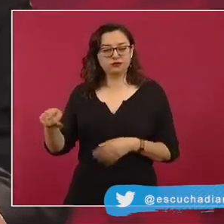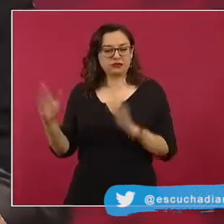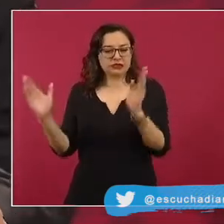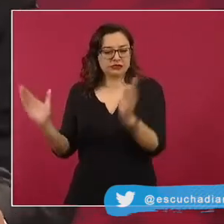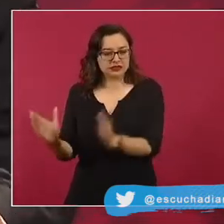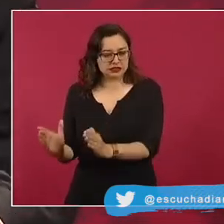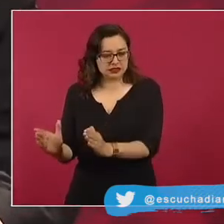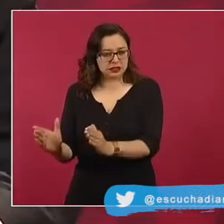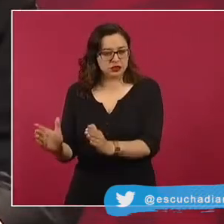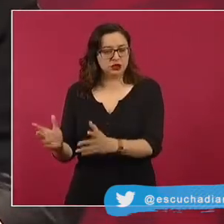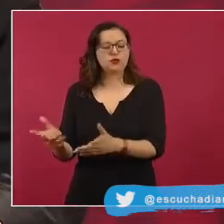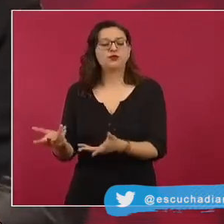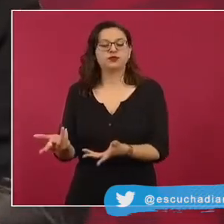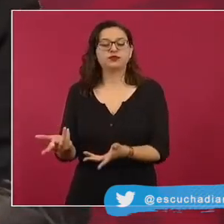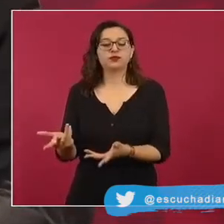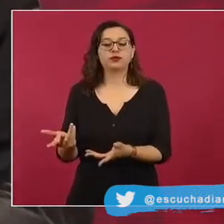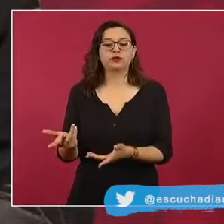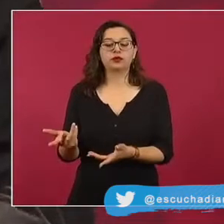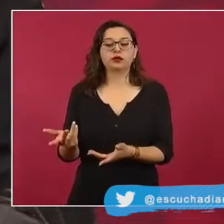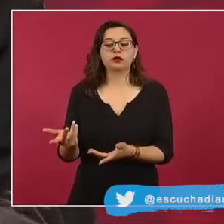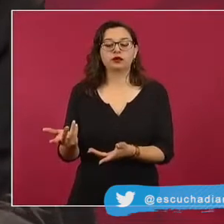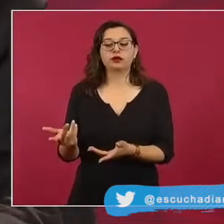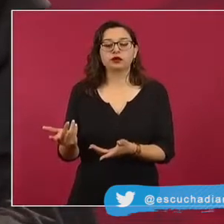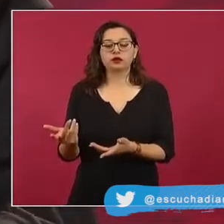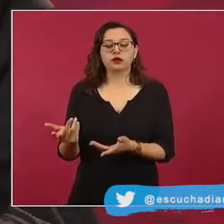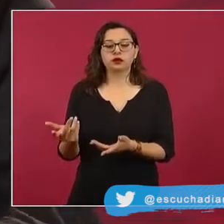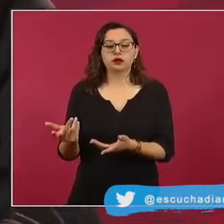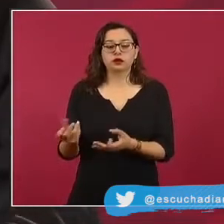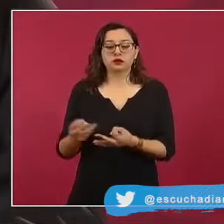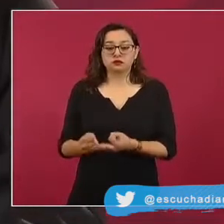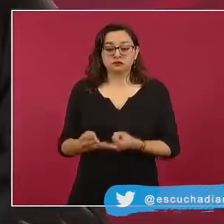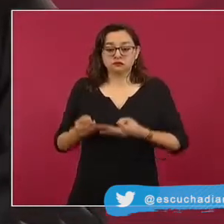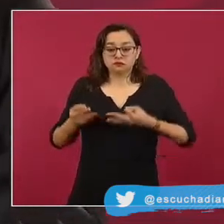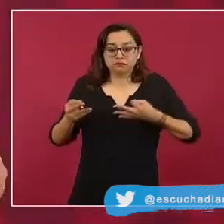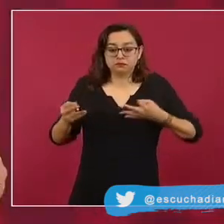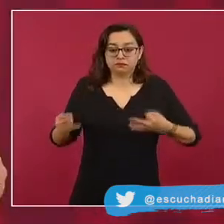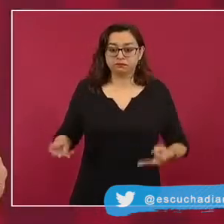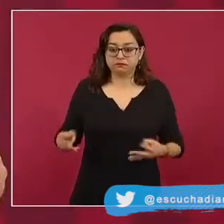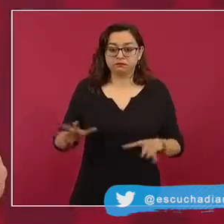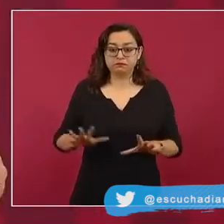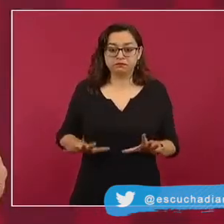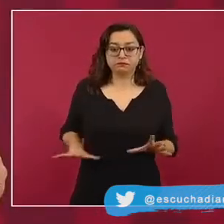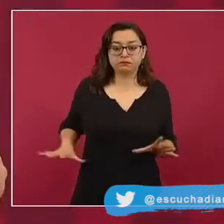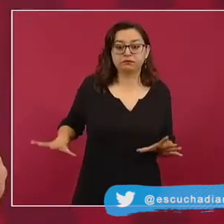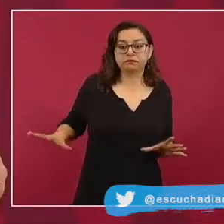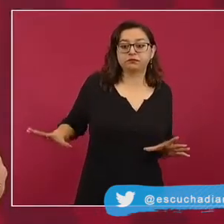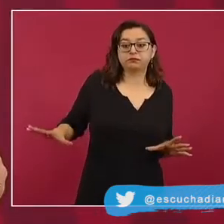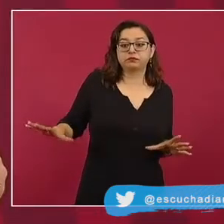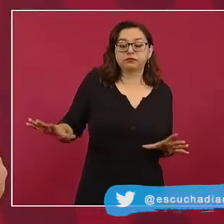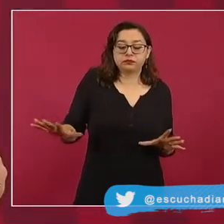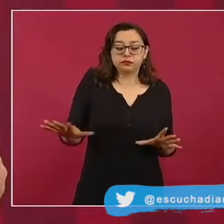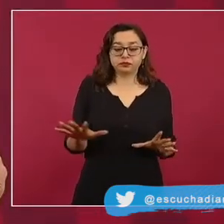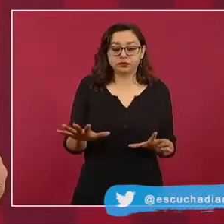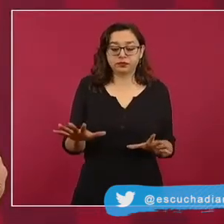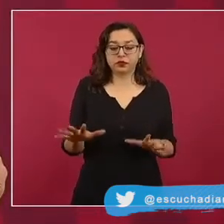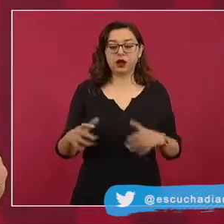y senadores que representan actualmente a una carga del presupuesto que es dinero del pueblo de mexico